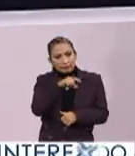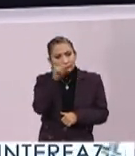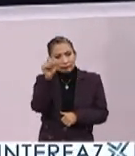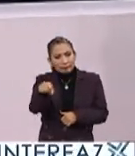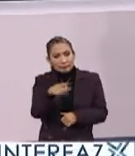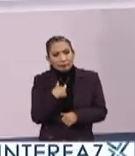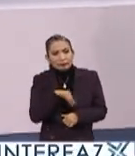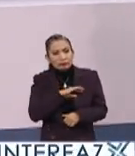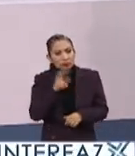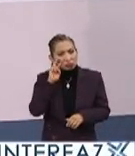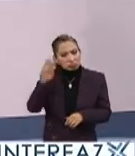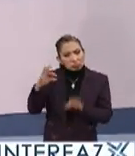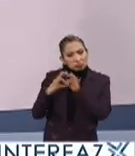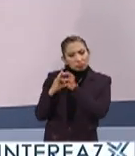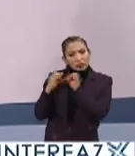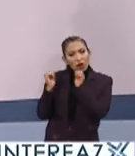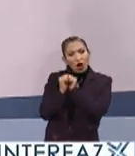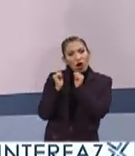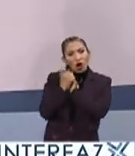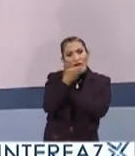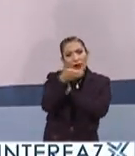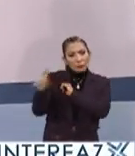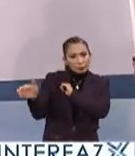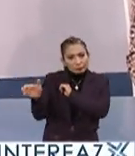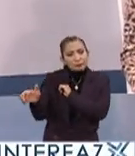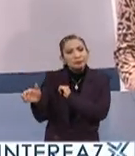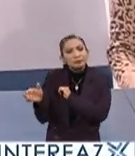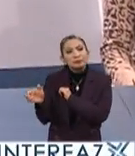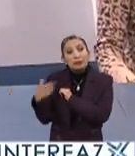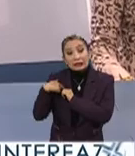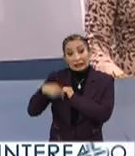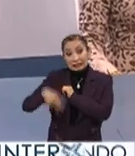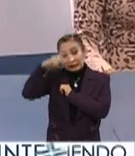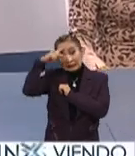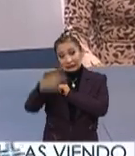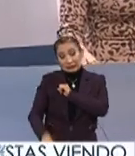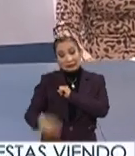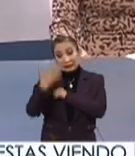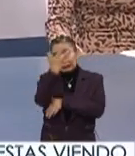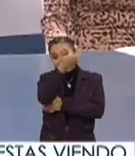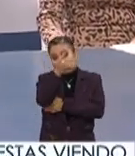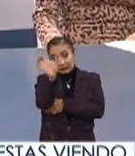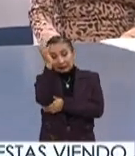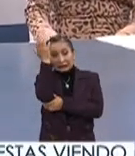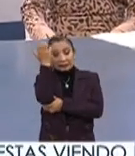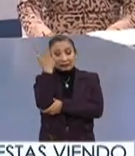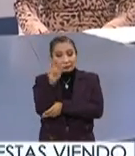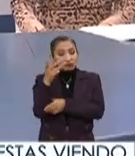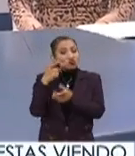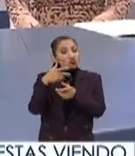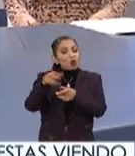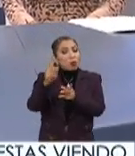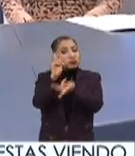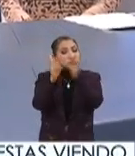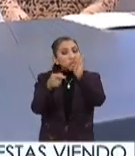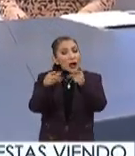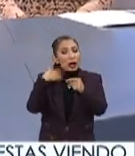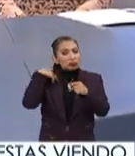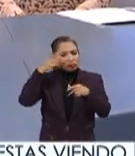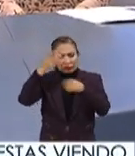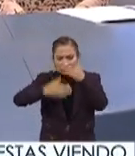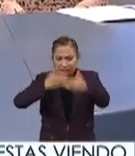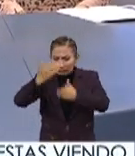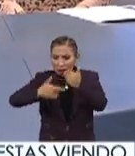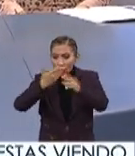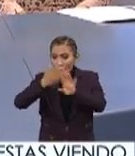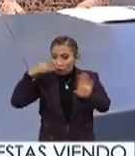sentido, pues nos identificamos mucho con la agricultura. Y entonces en México la agricultura ha sido desarrollada bajo una cosmovisión